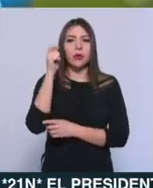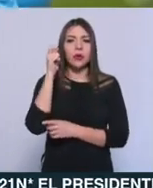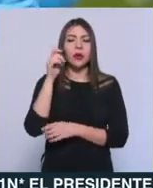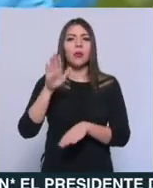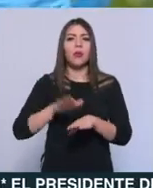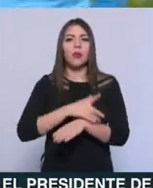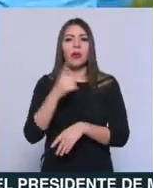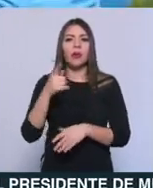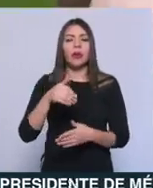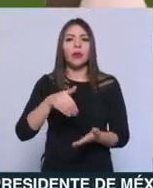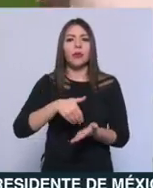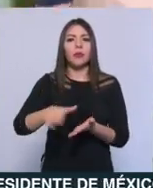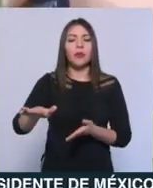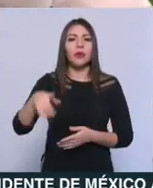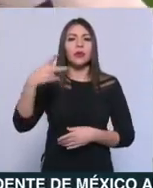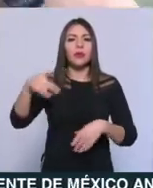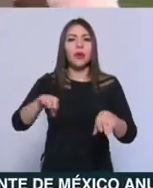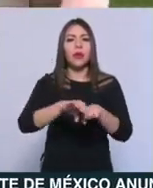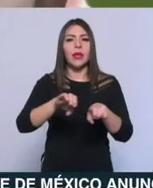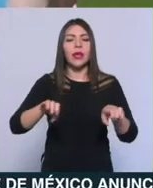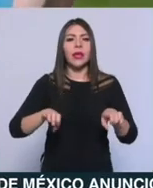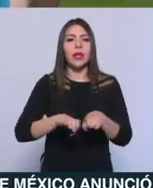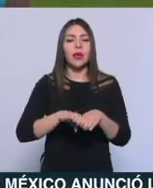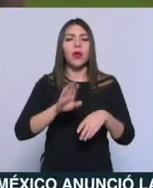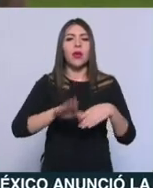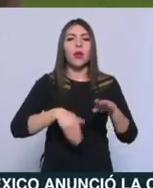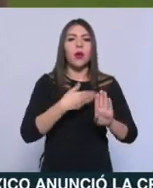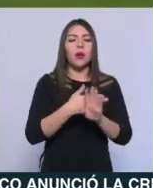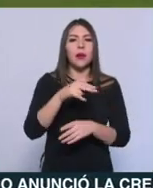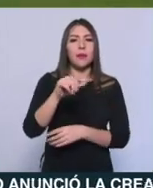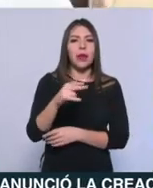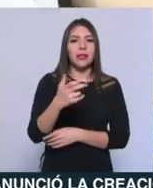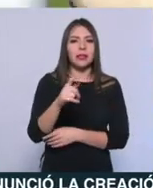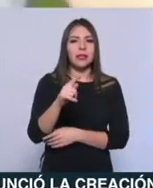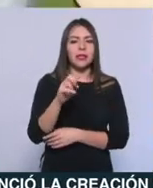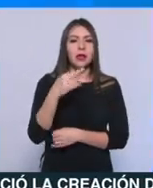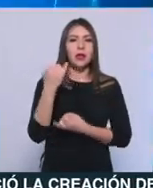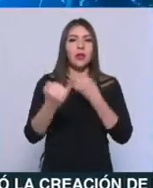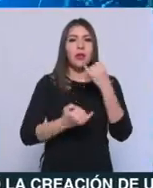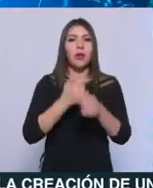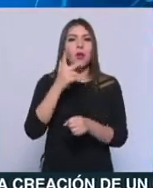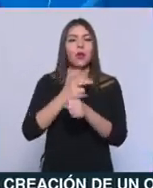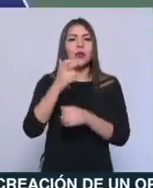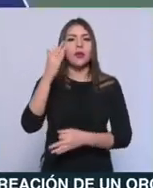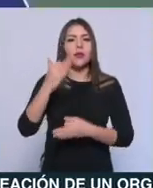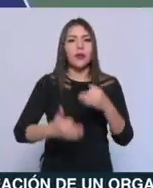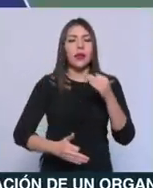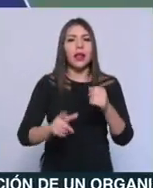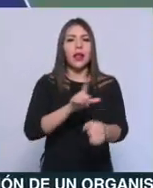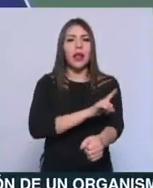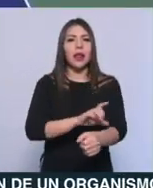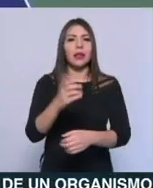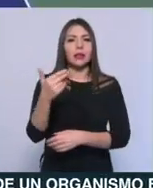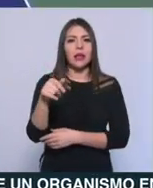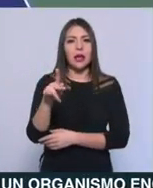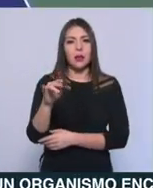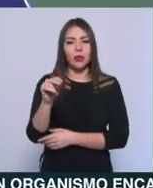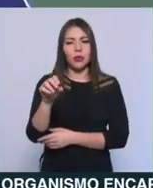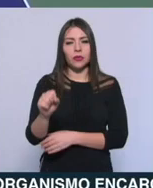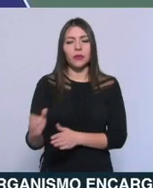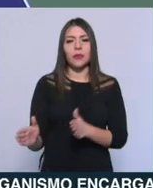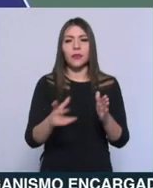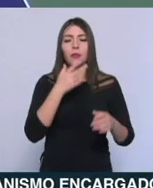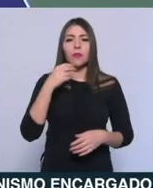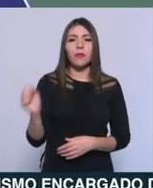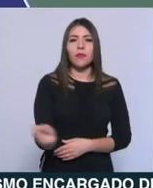la eliminación de su equipo el PSG ante el Manchester United en octavos de final de la Champions League. El tenista español Rafael